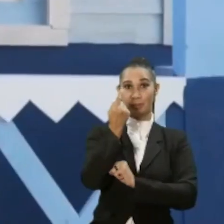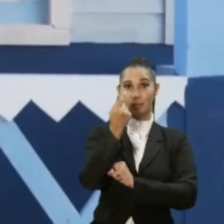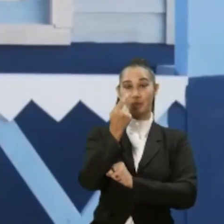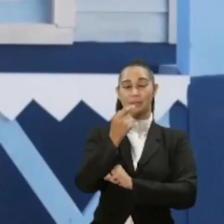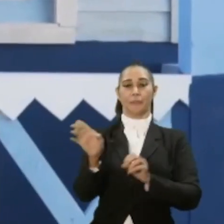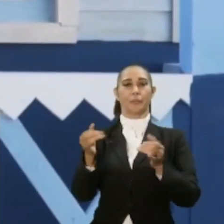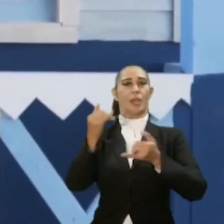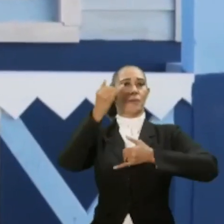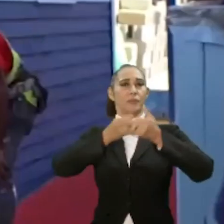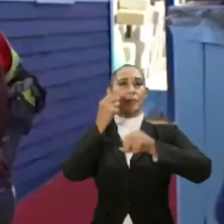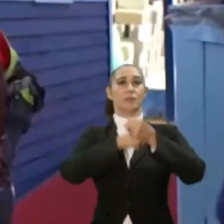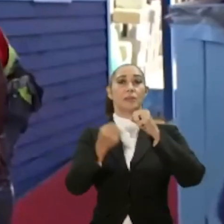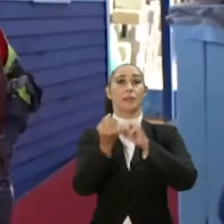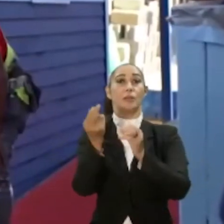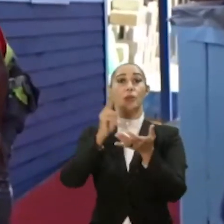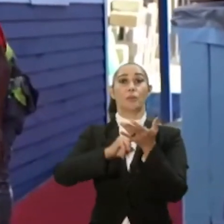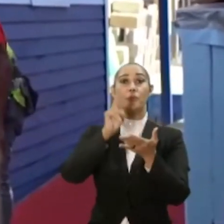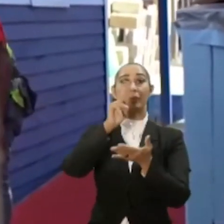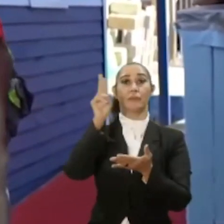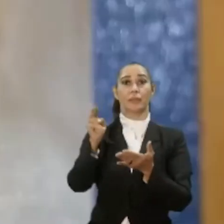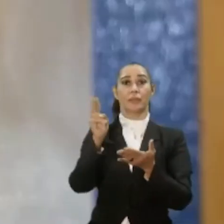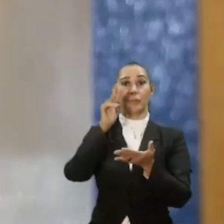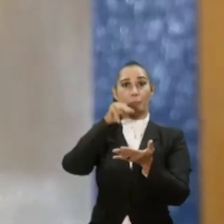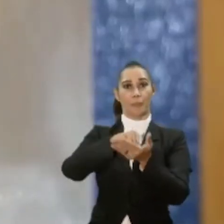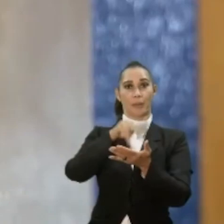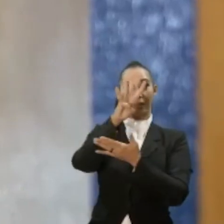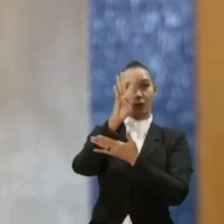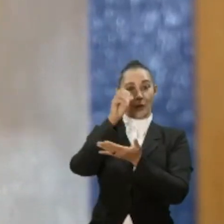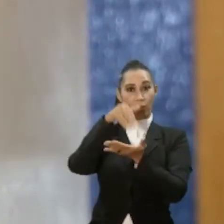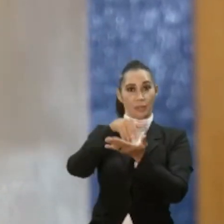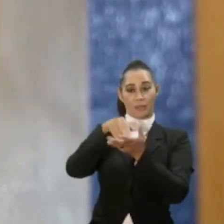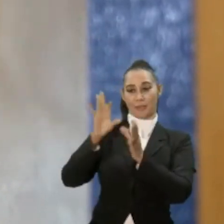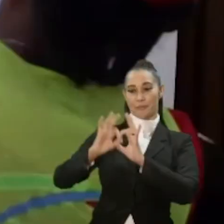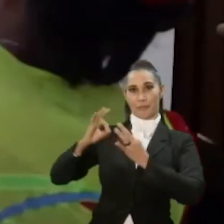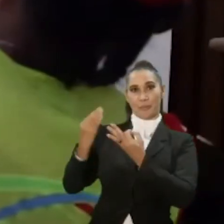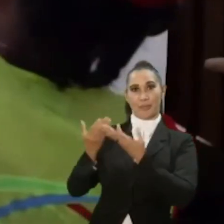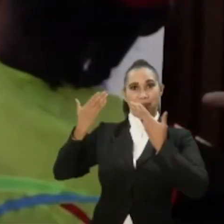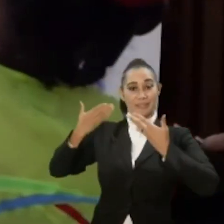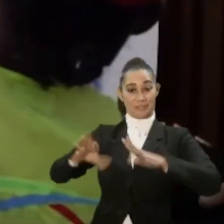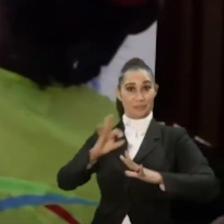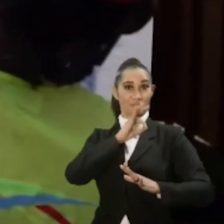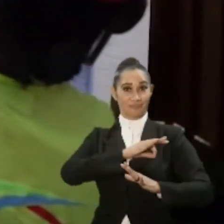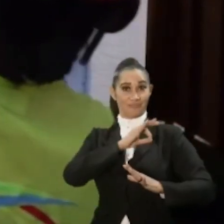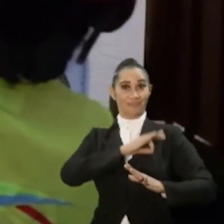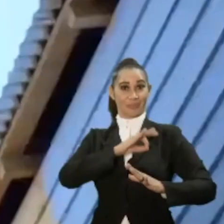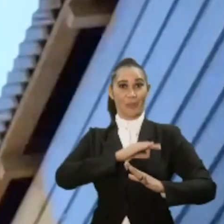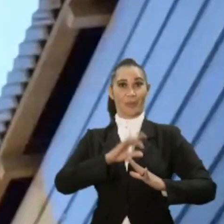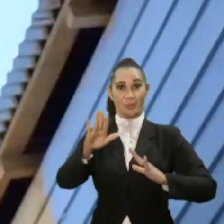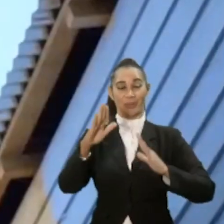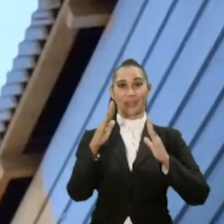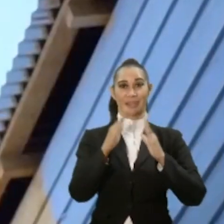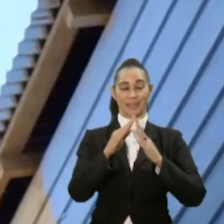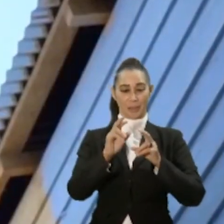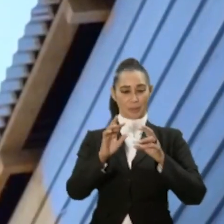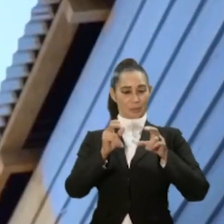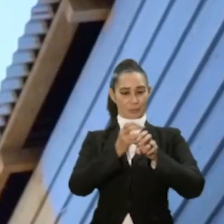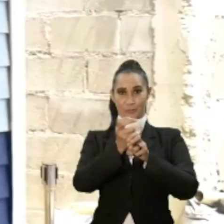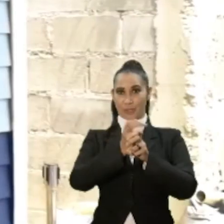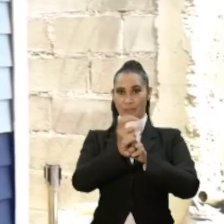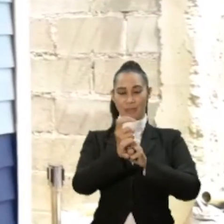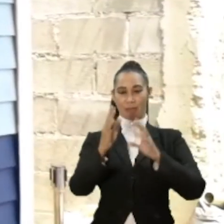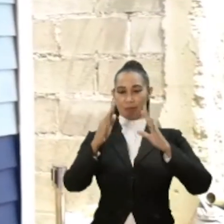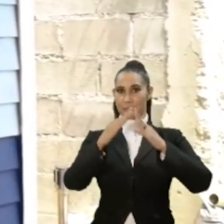Al cierre del 2022, más de 40 mil familias habían sido beneficiadas con el arreglo total